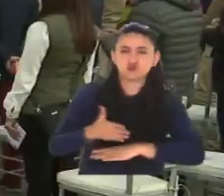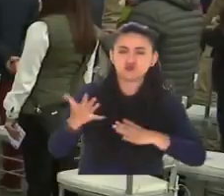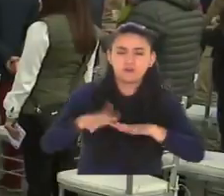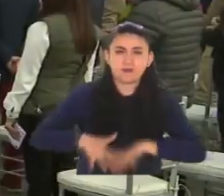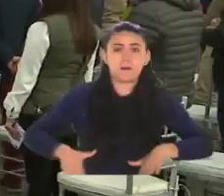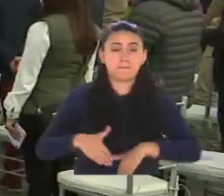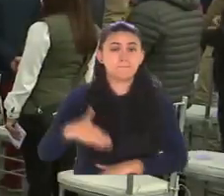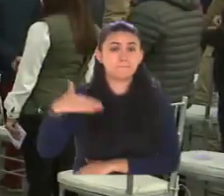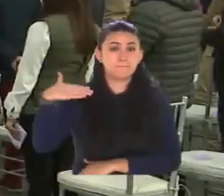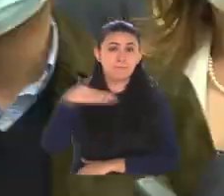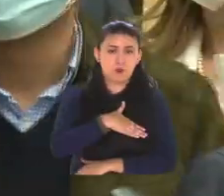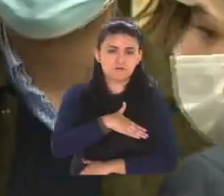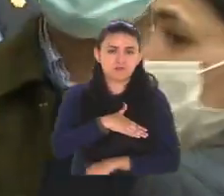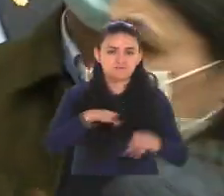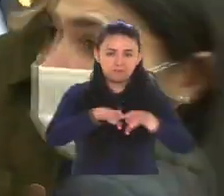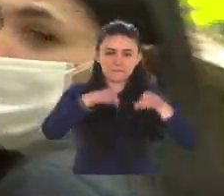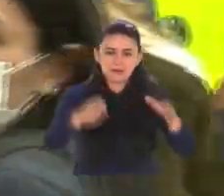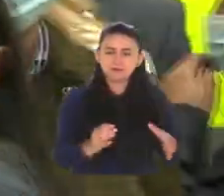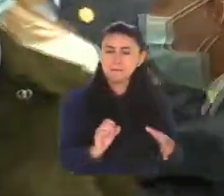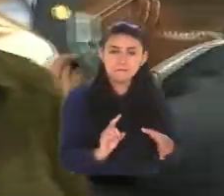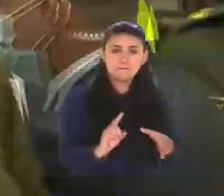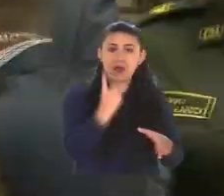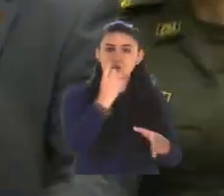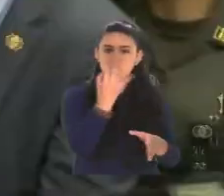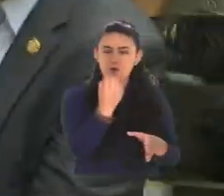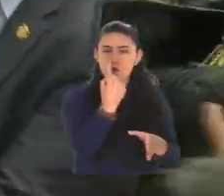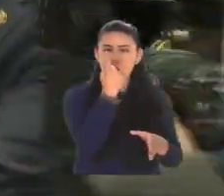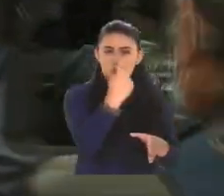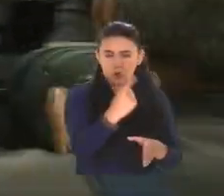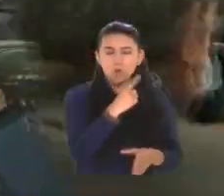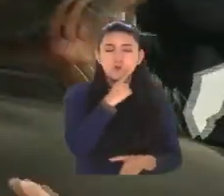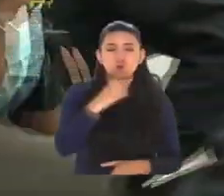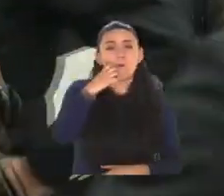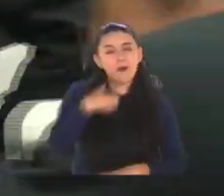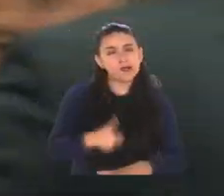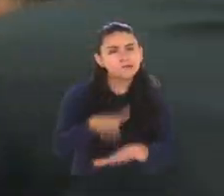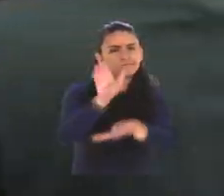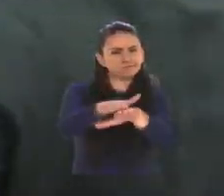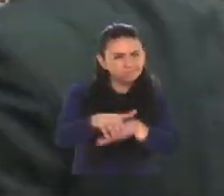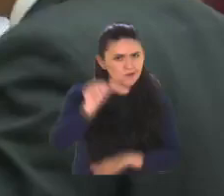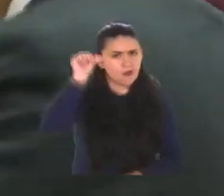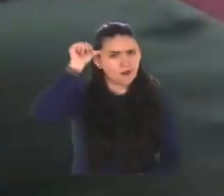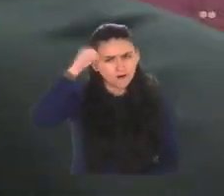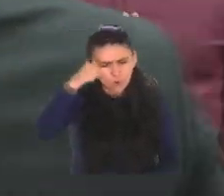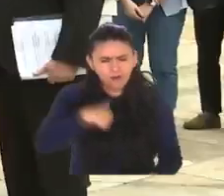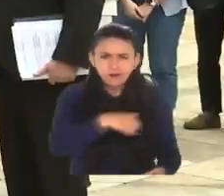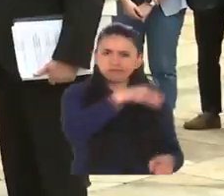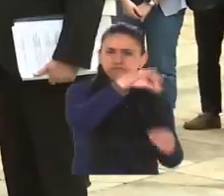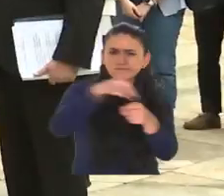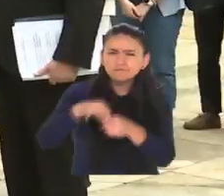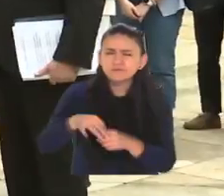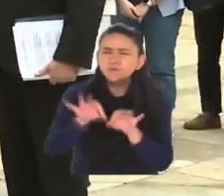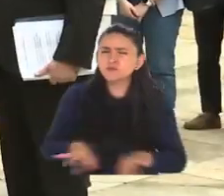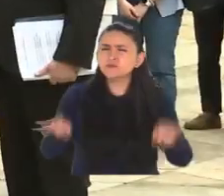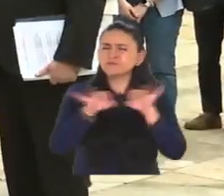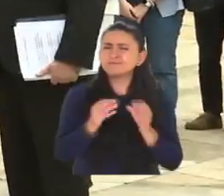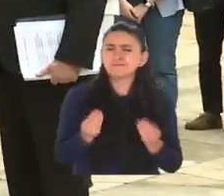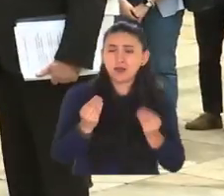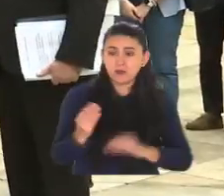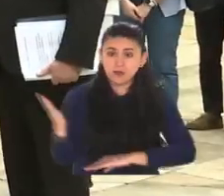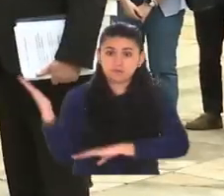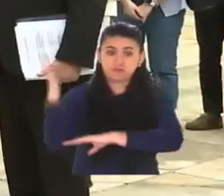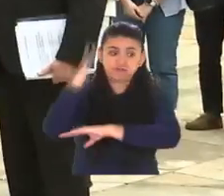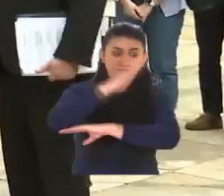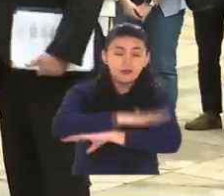bolívar en la mesa número uno el presidente iván duque recordó la importancia de estos comicios al resaltar que al final de la jornada no